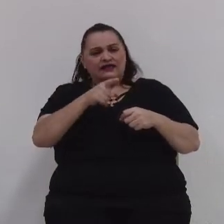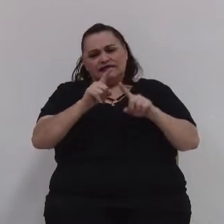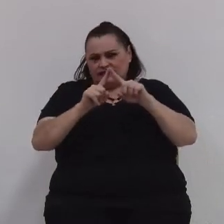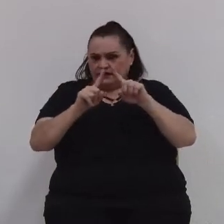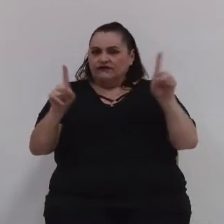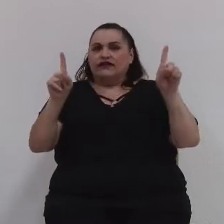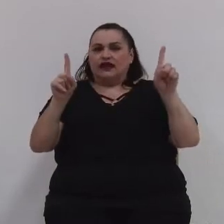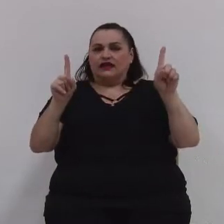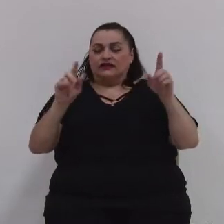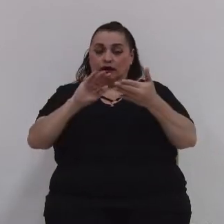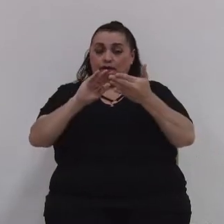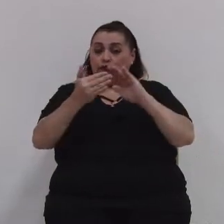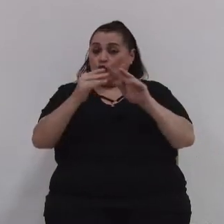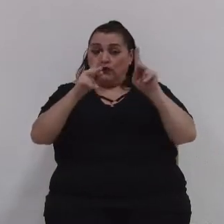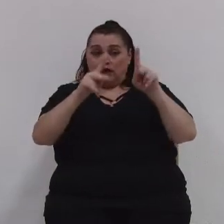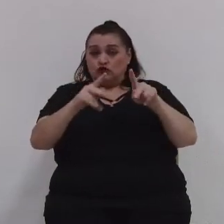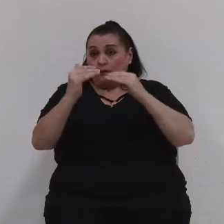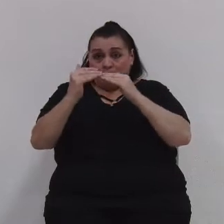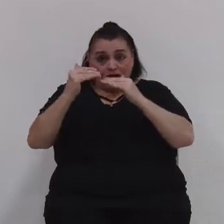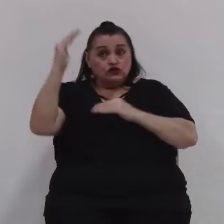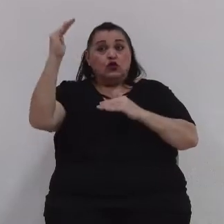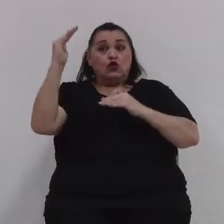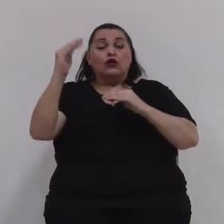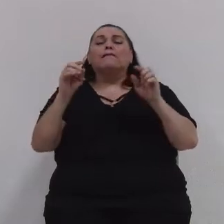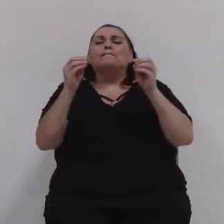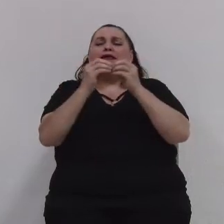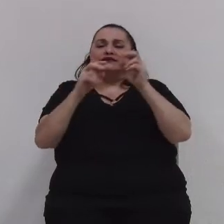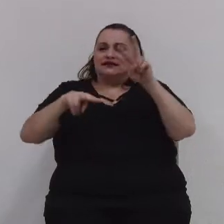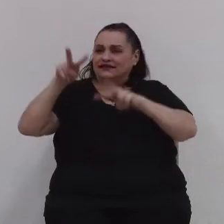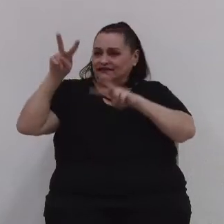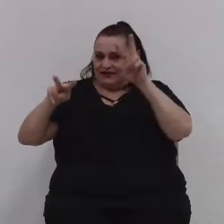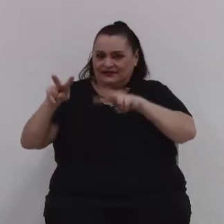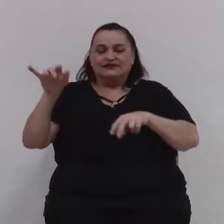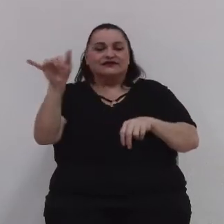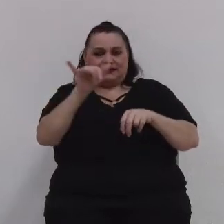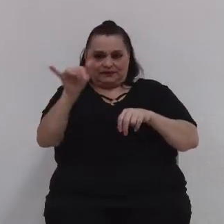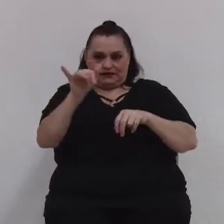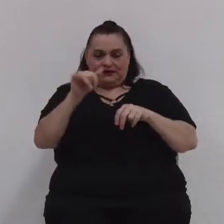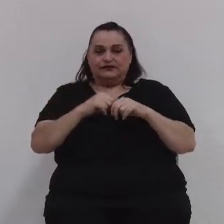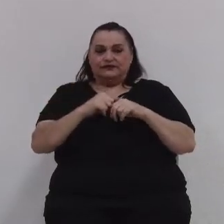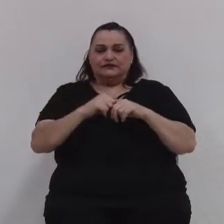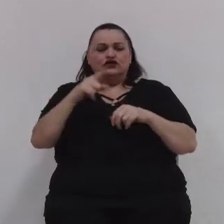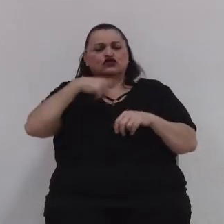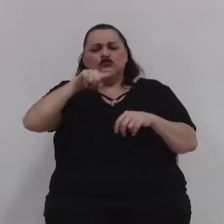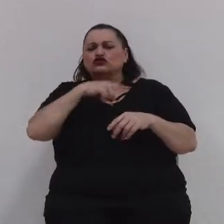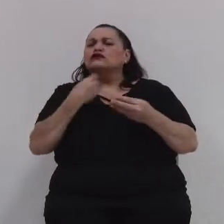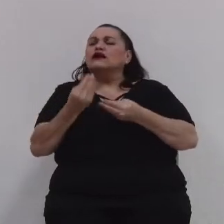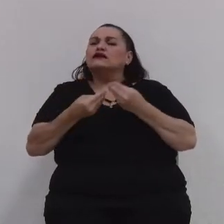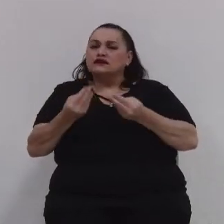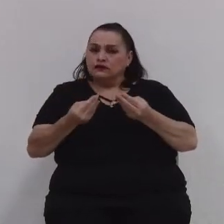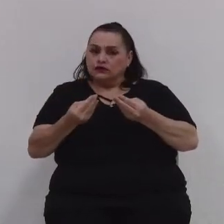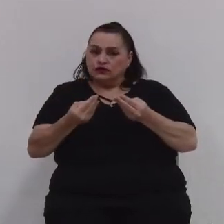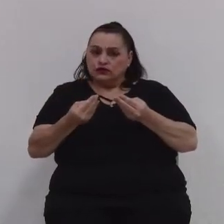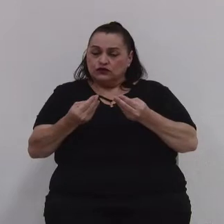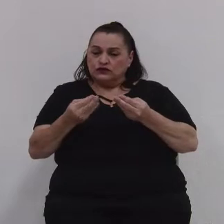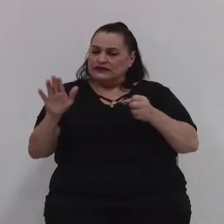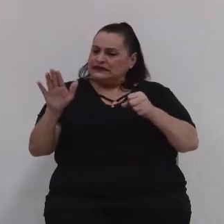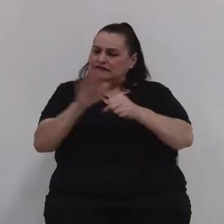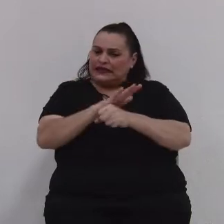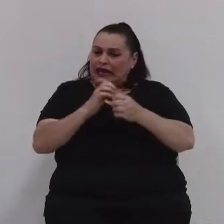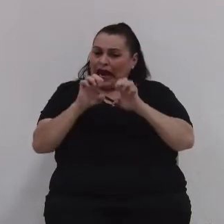diferente, con una población además de mayor, mucho más diversa. ¿Qué hemos hecho? Llenarnos de equipo